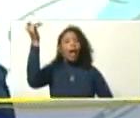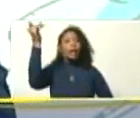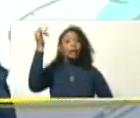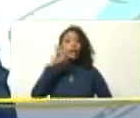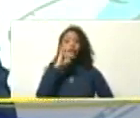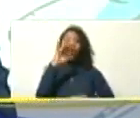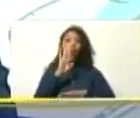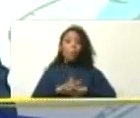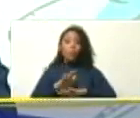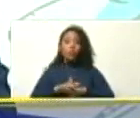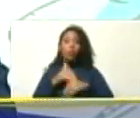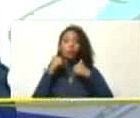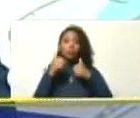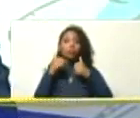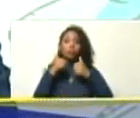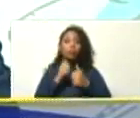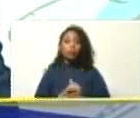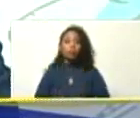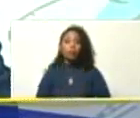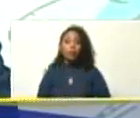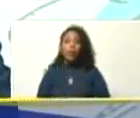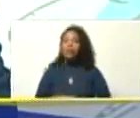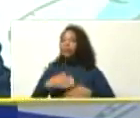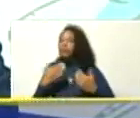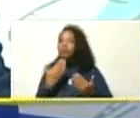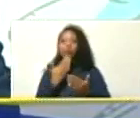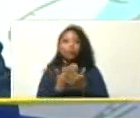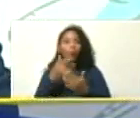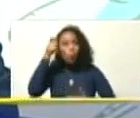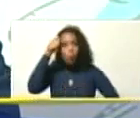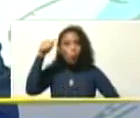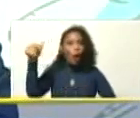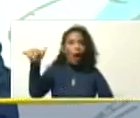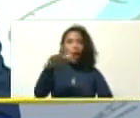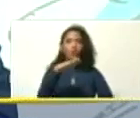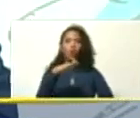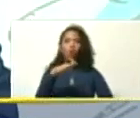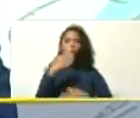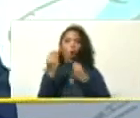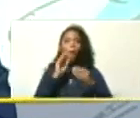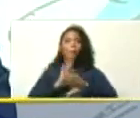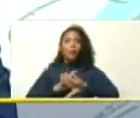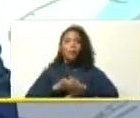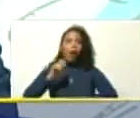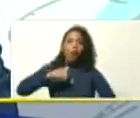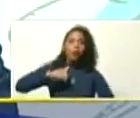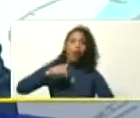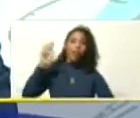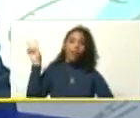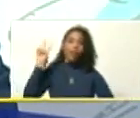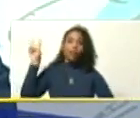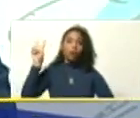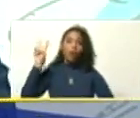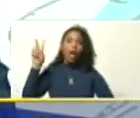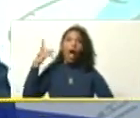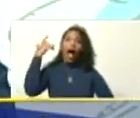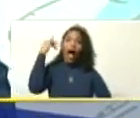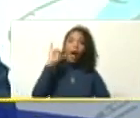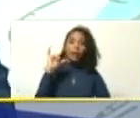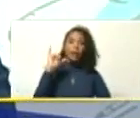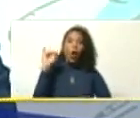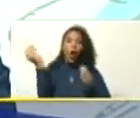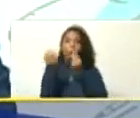informado, que permita que el pueblo, como sucede en Venezuela, tenga